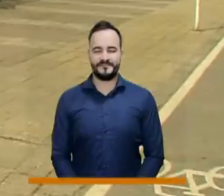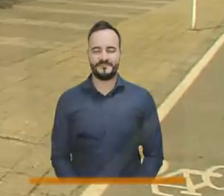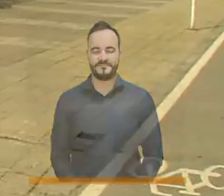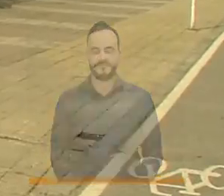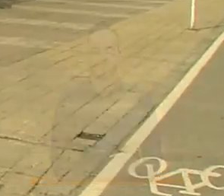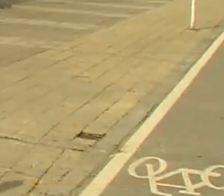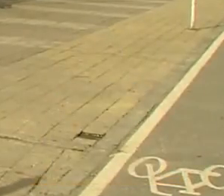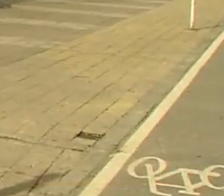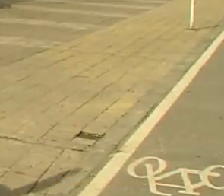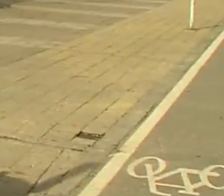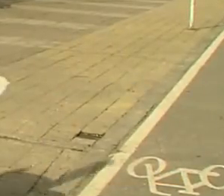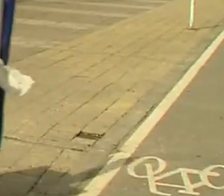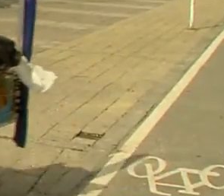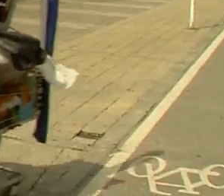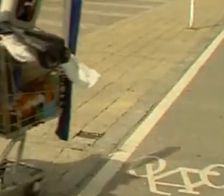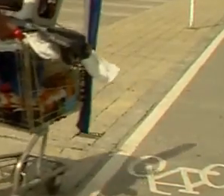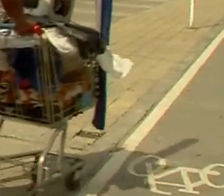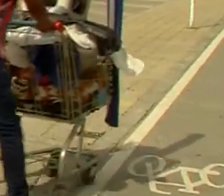territorio.